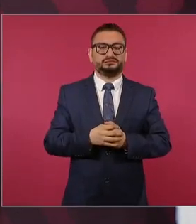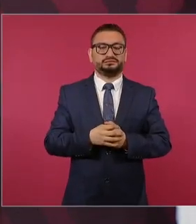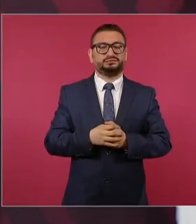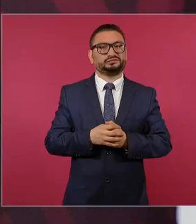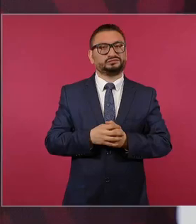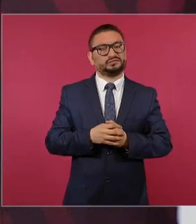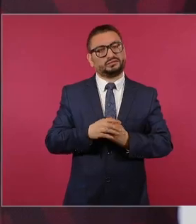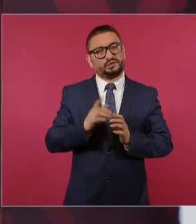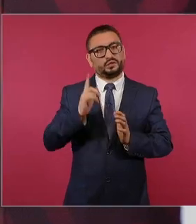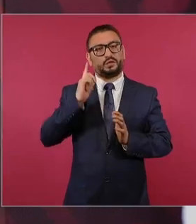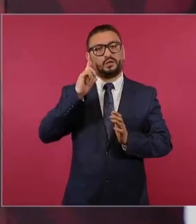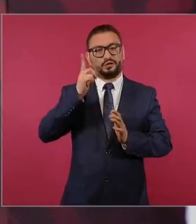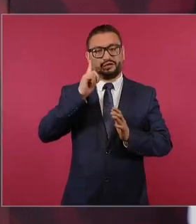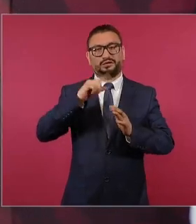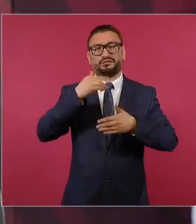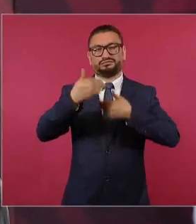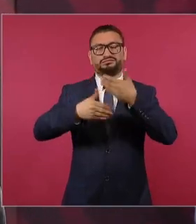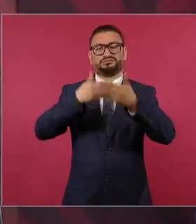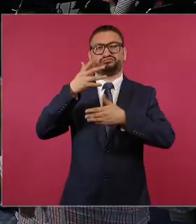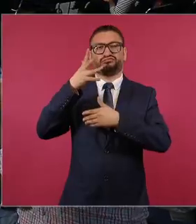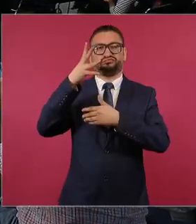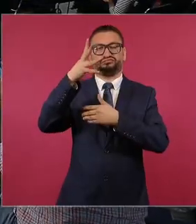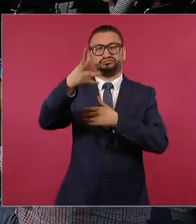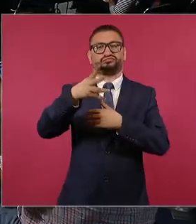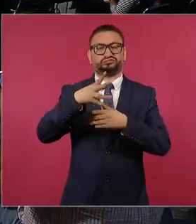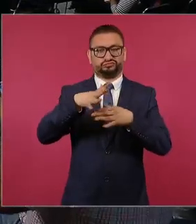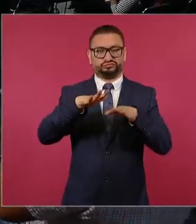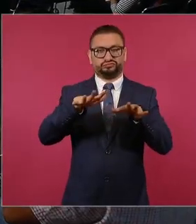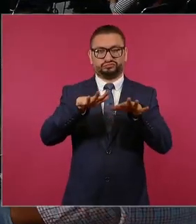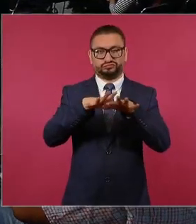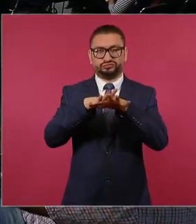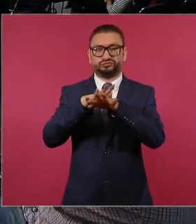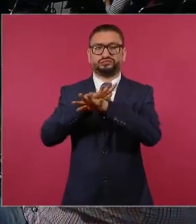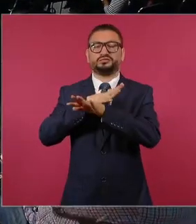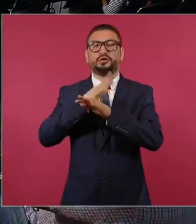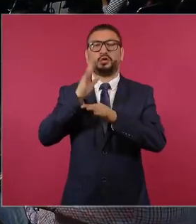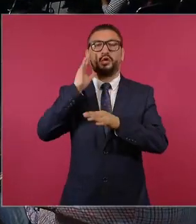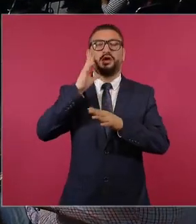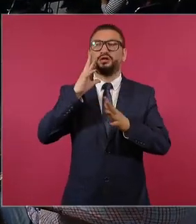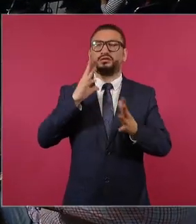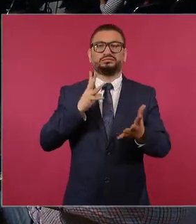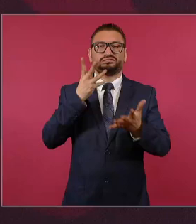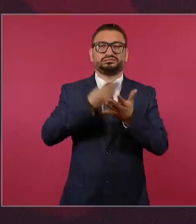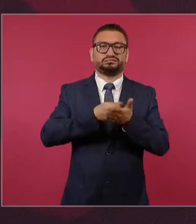ojalá y todo esto se vaya convirtiendo en literatura,